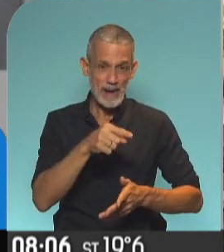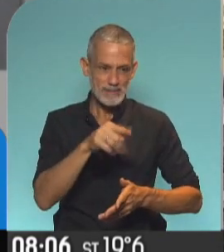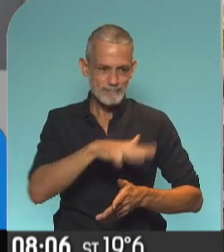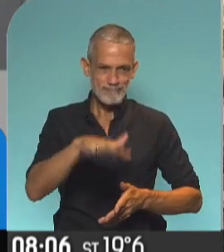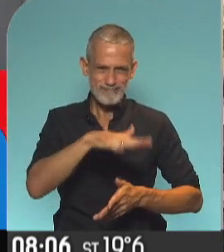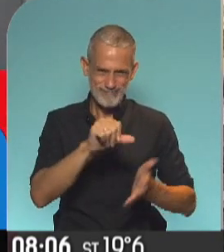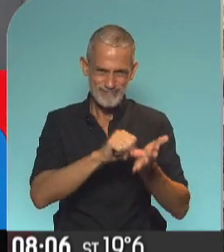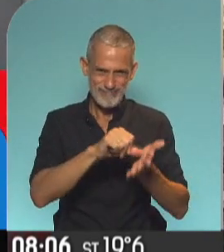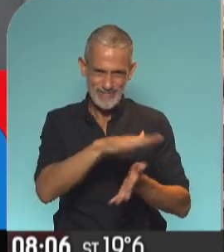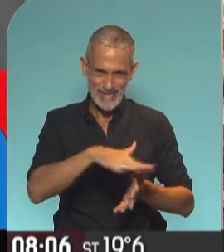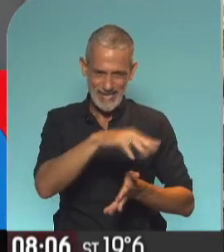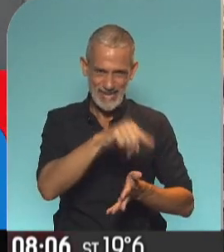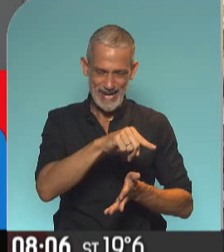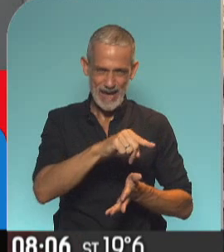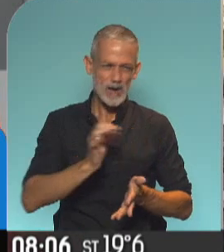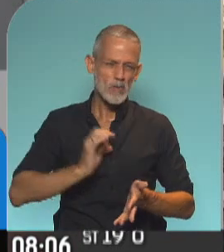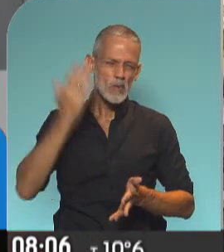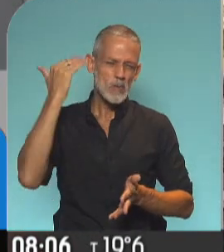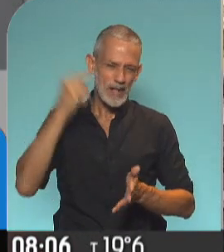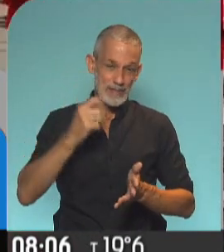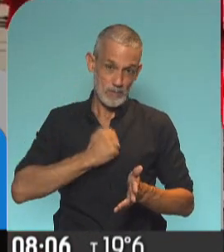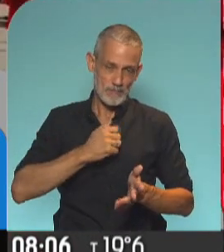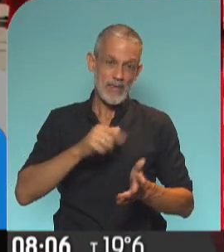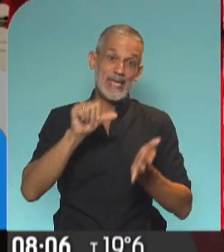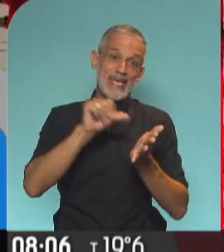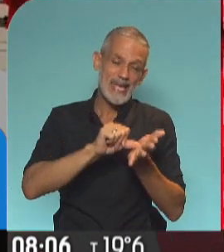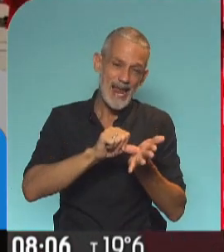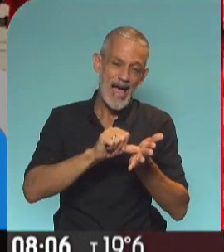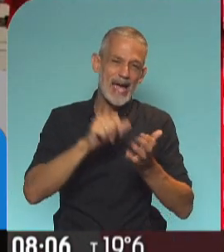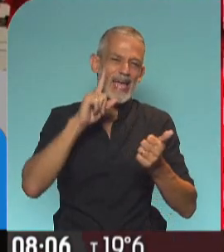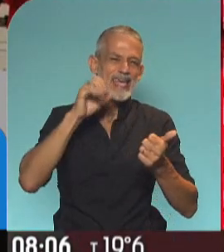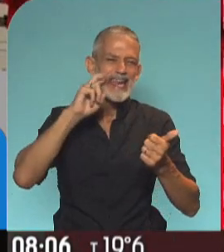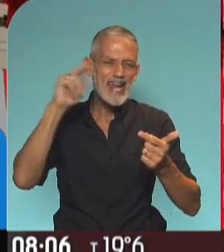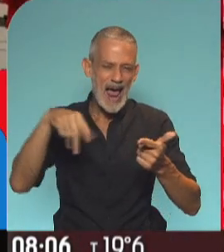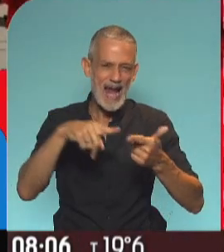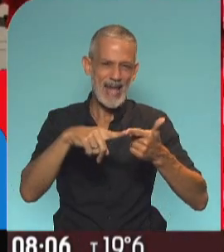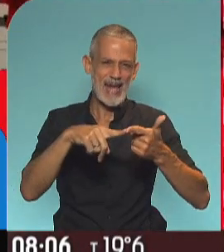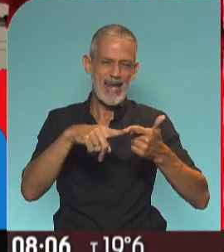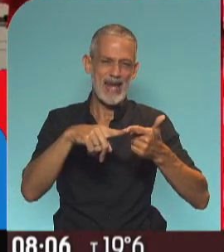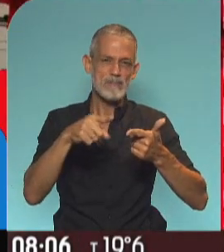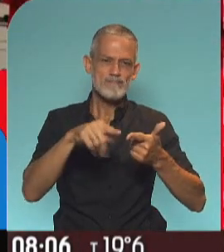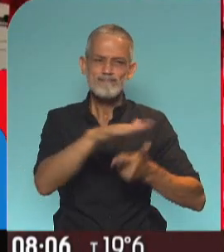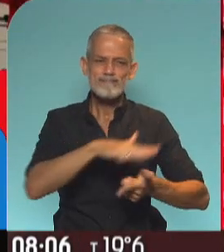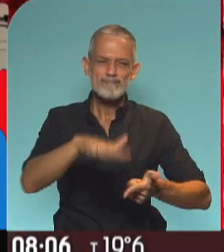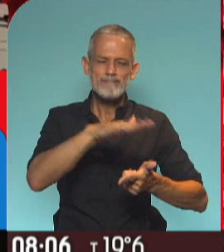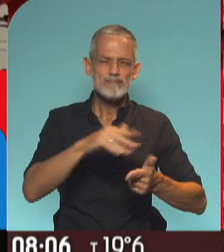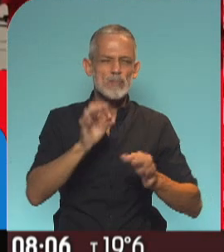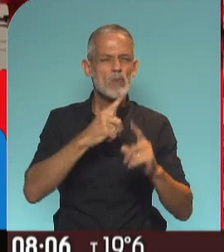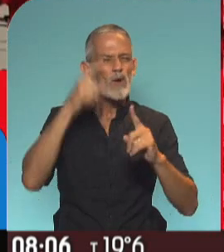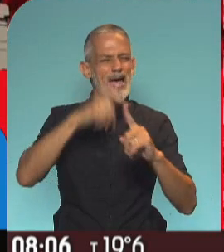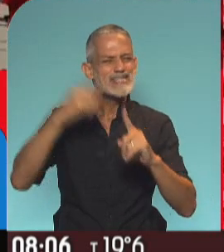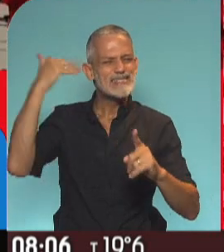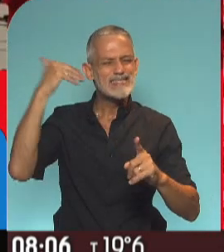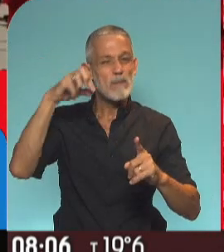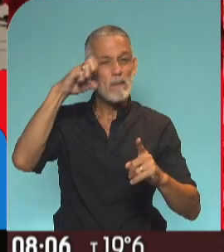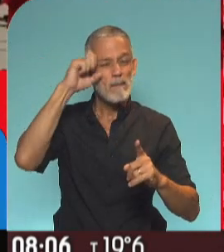del mundo, porque recordemos, ¿no? Irak, Irán, toda esta zona de lo que es la antigua Persia, estaba